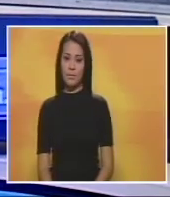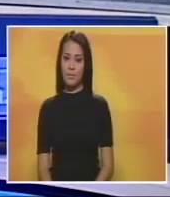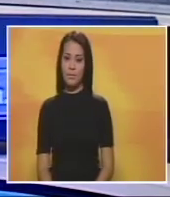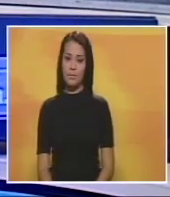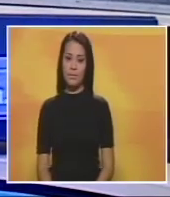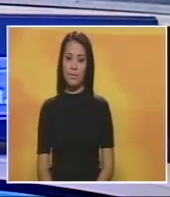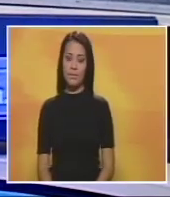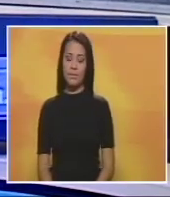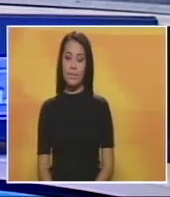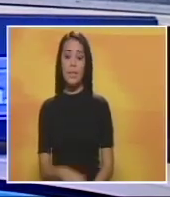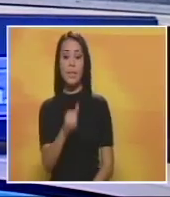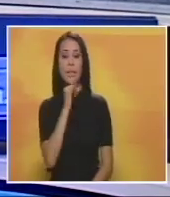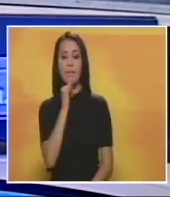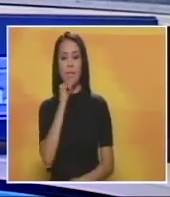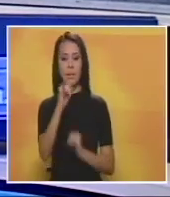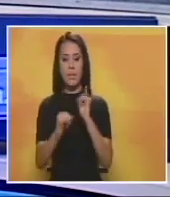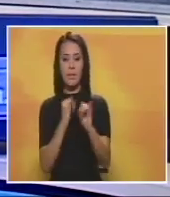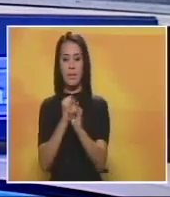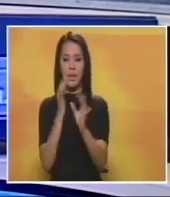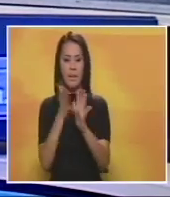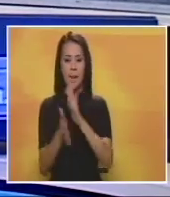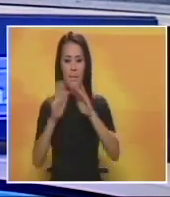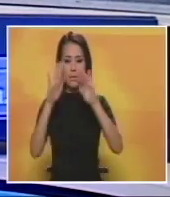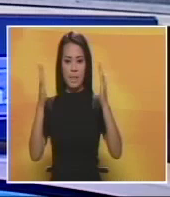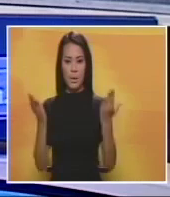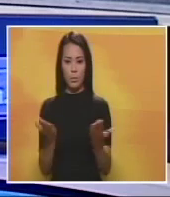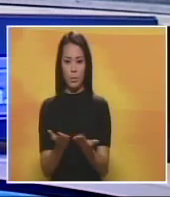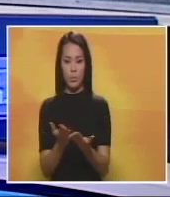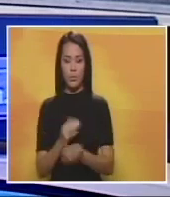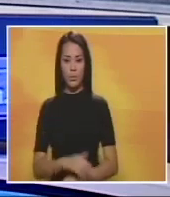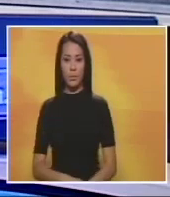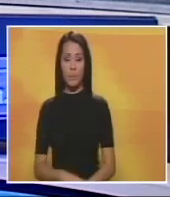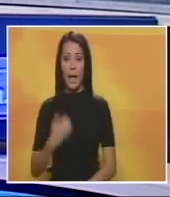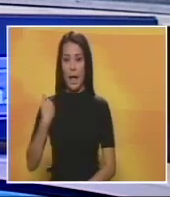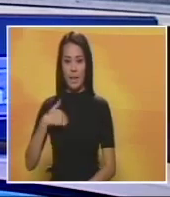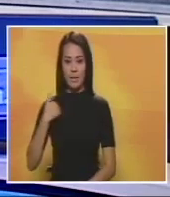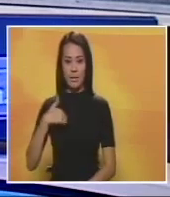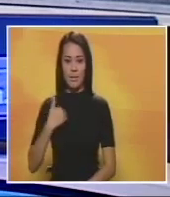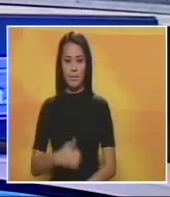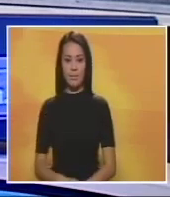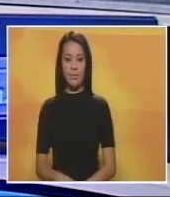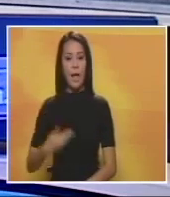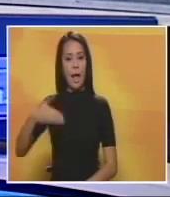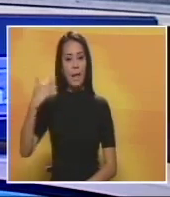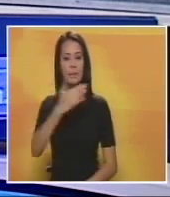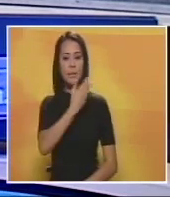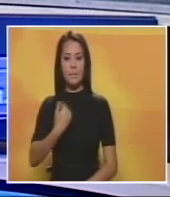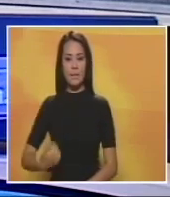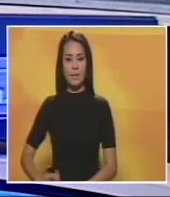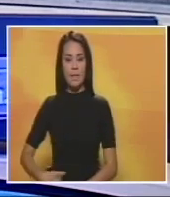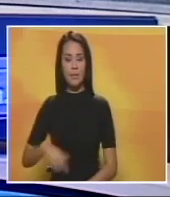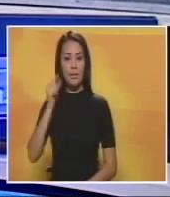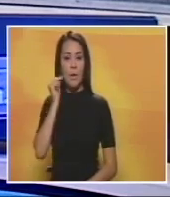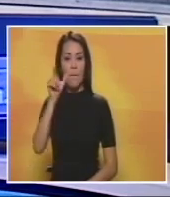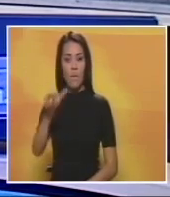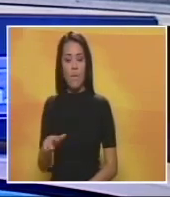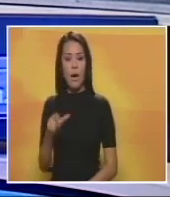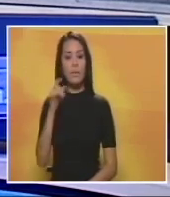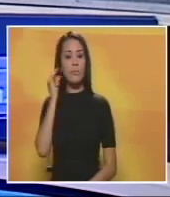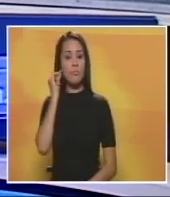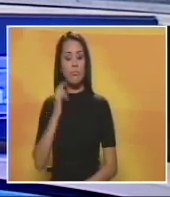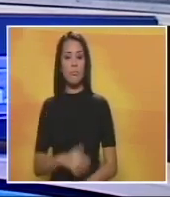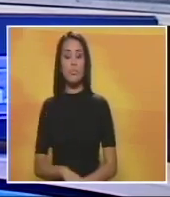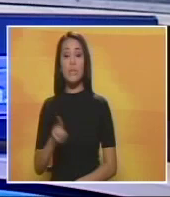Iniciamos el recorrido por las notas internacionales en lo que pasa en el mundo. Lo hacemos en Argentina. La expresidenta y actual senadora Cristina Fernández y sus